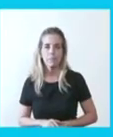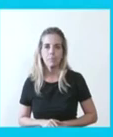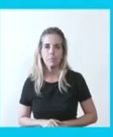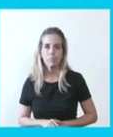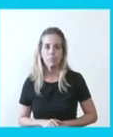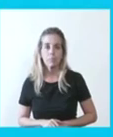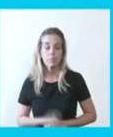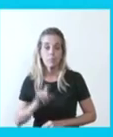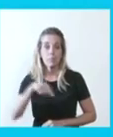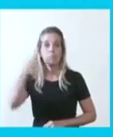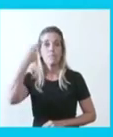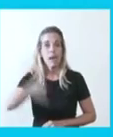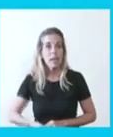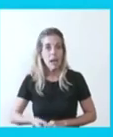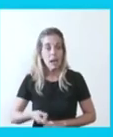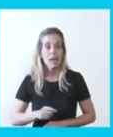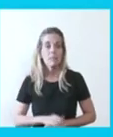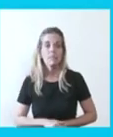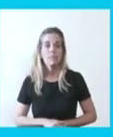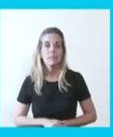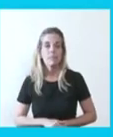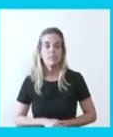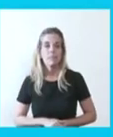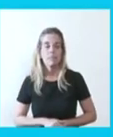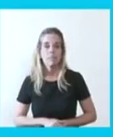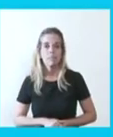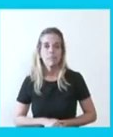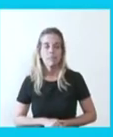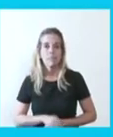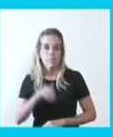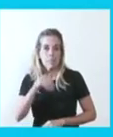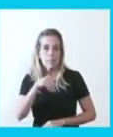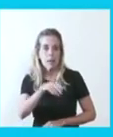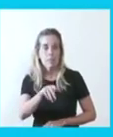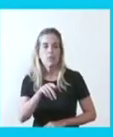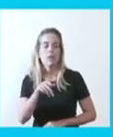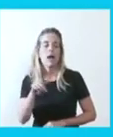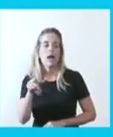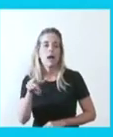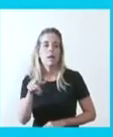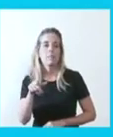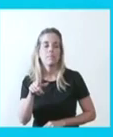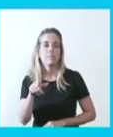En el día de mañana vamos a reunir al